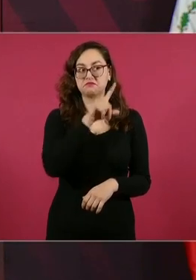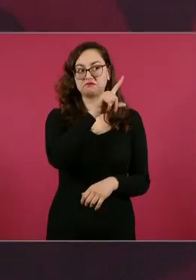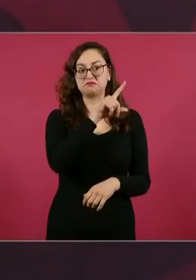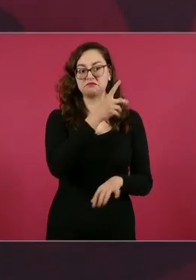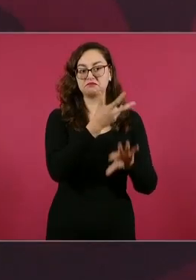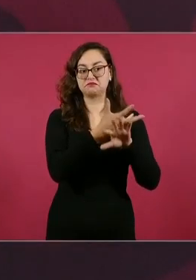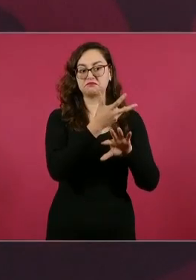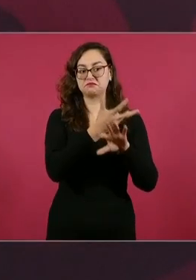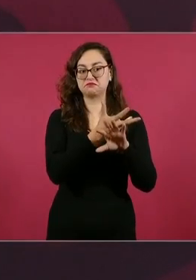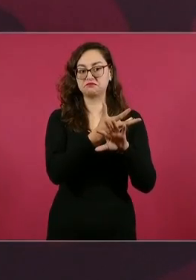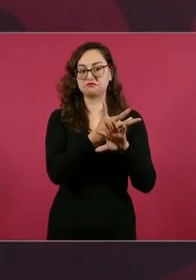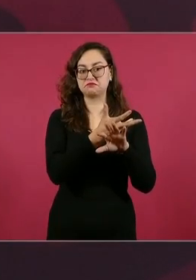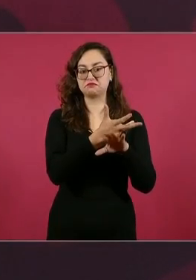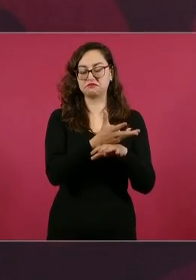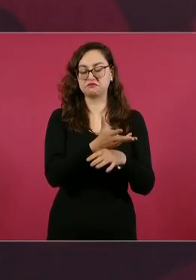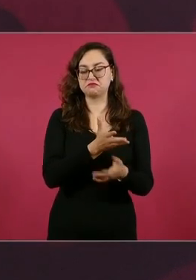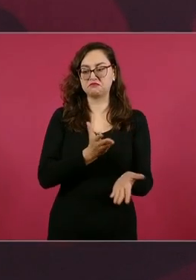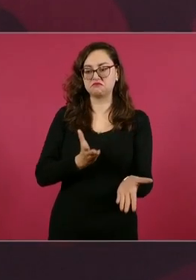eh